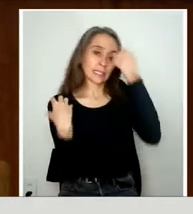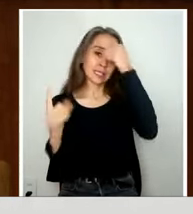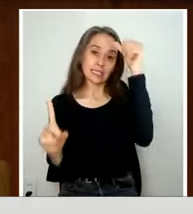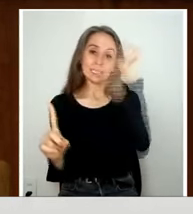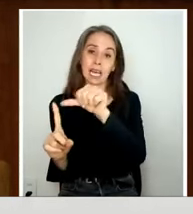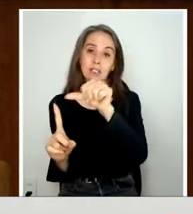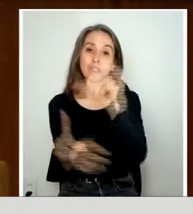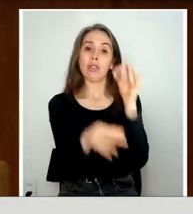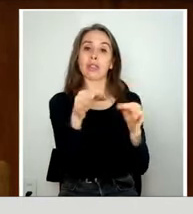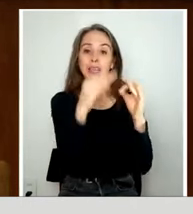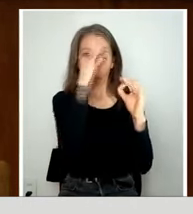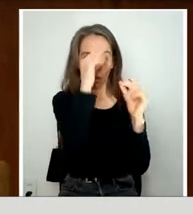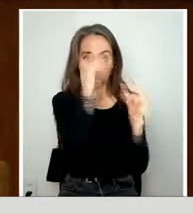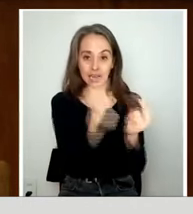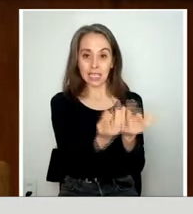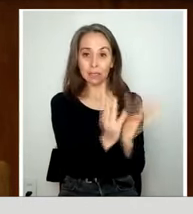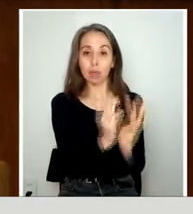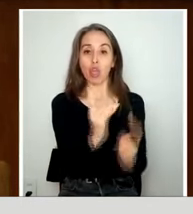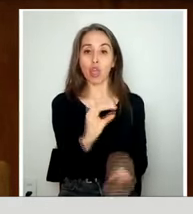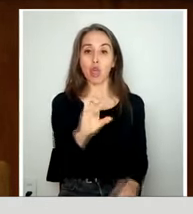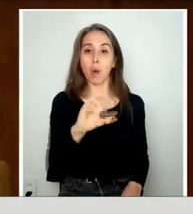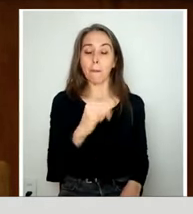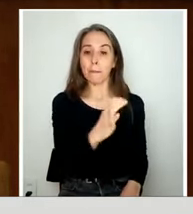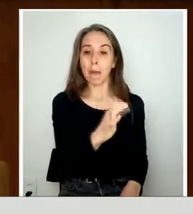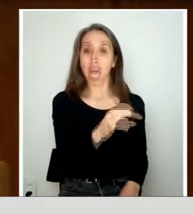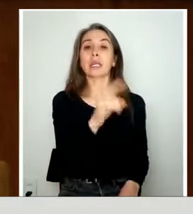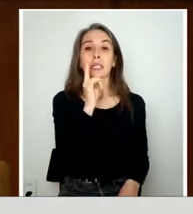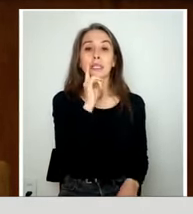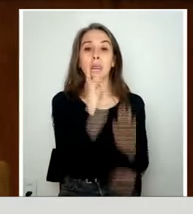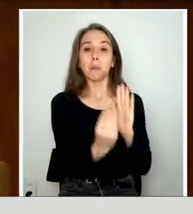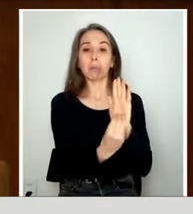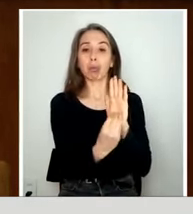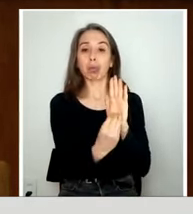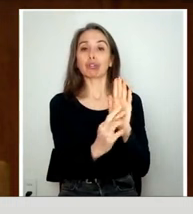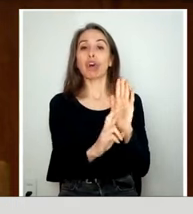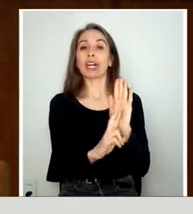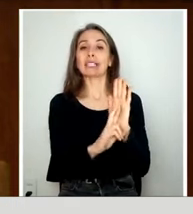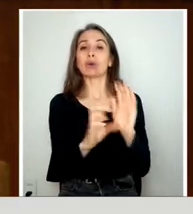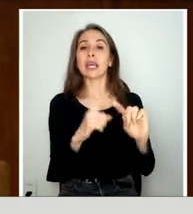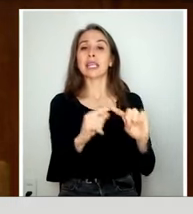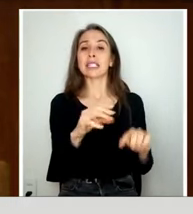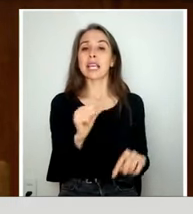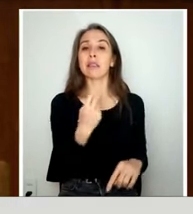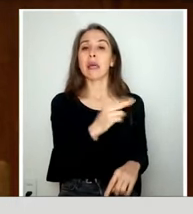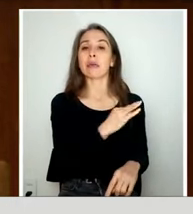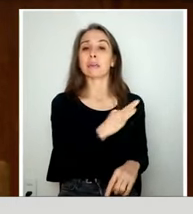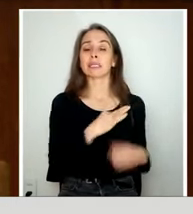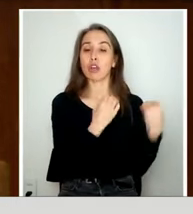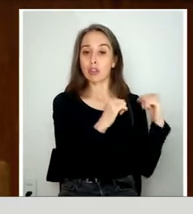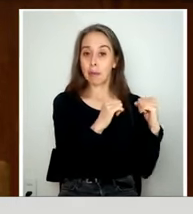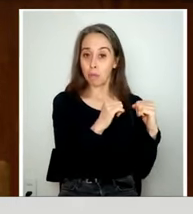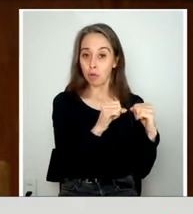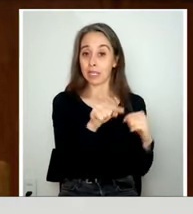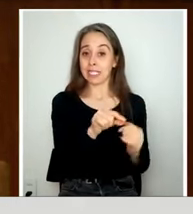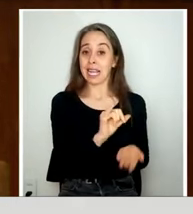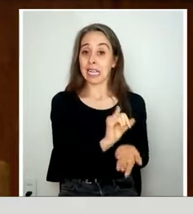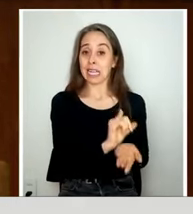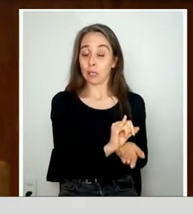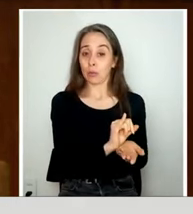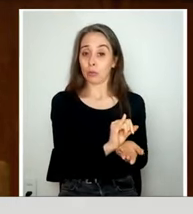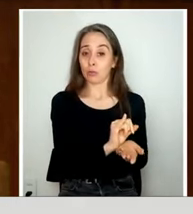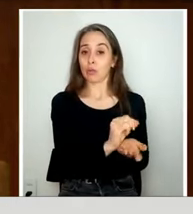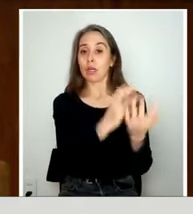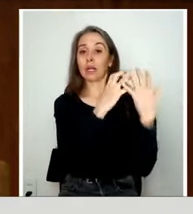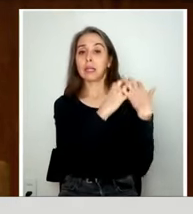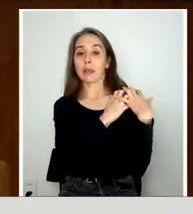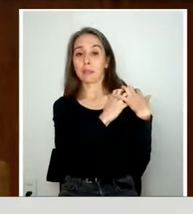de expertos endopágico y existencia se encuentra consagrada en una resolución exenta del Ministerio del deporte este organismo debe descansar sobre una base